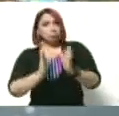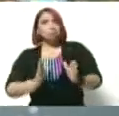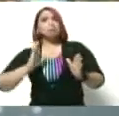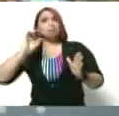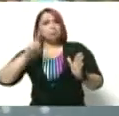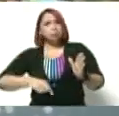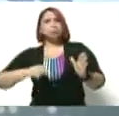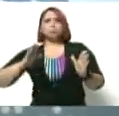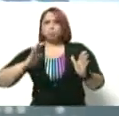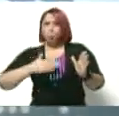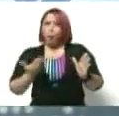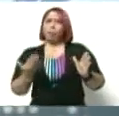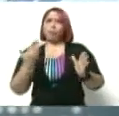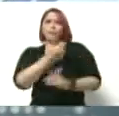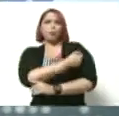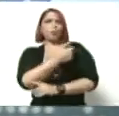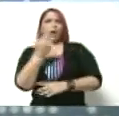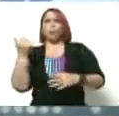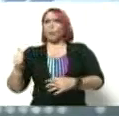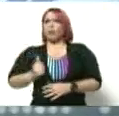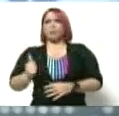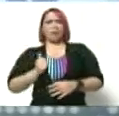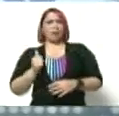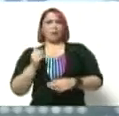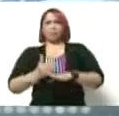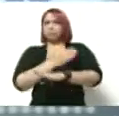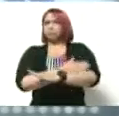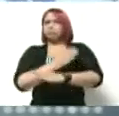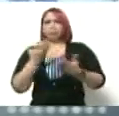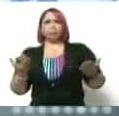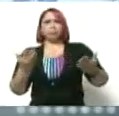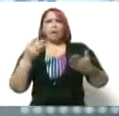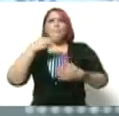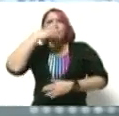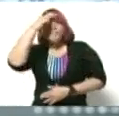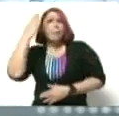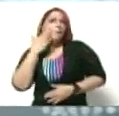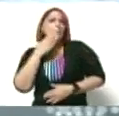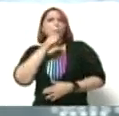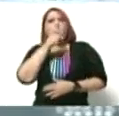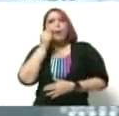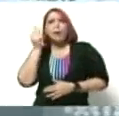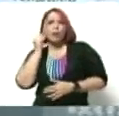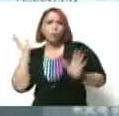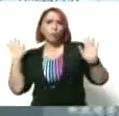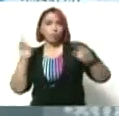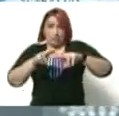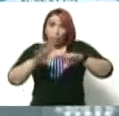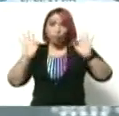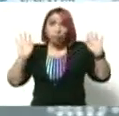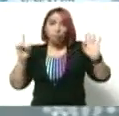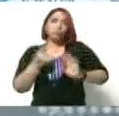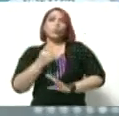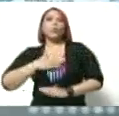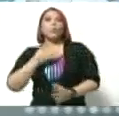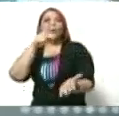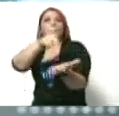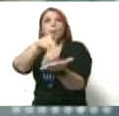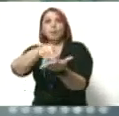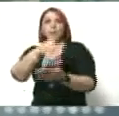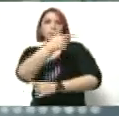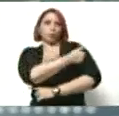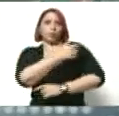cualquiera sin previa cita su representante los abuelos las abuelas de los niños todos pueden ir a vacunarse